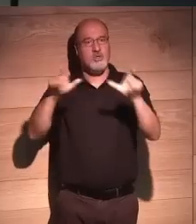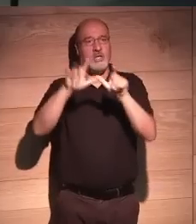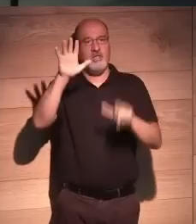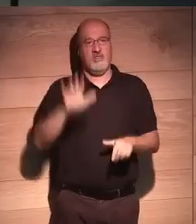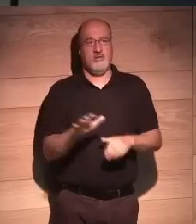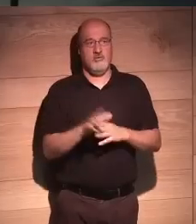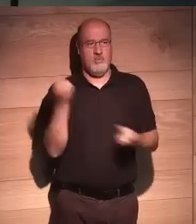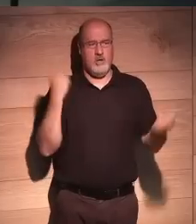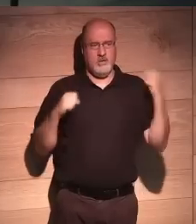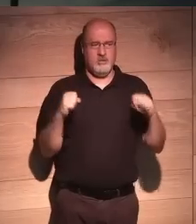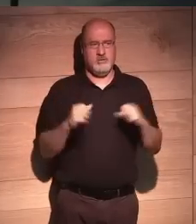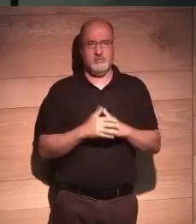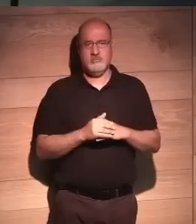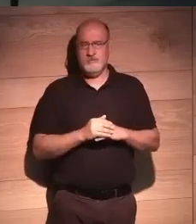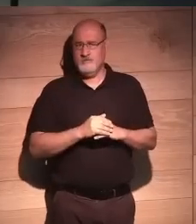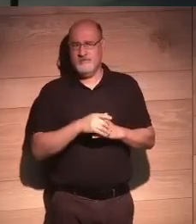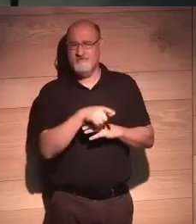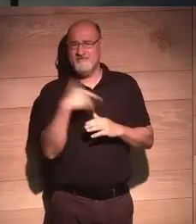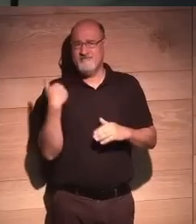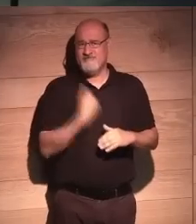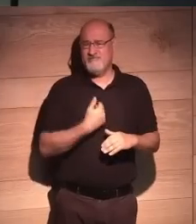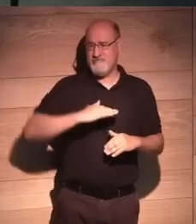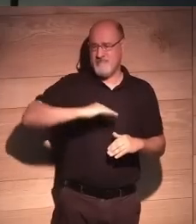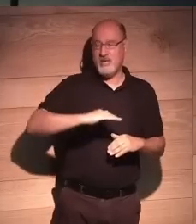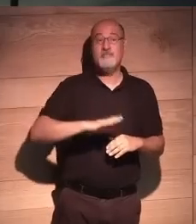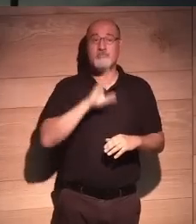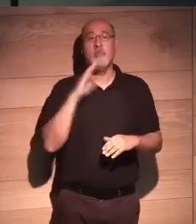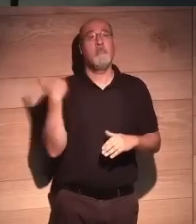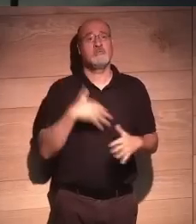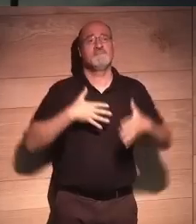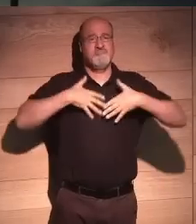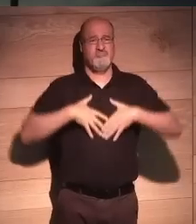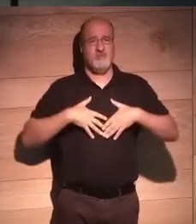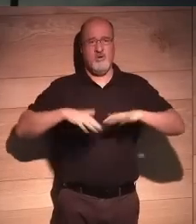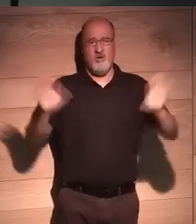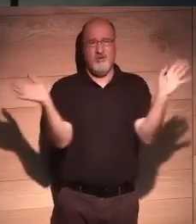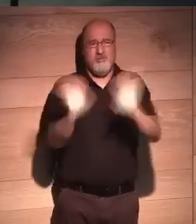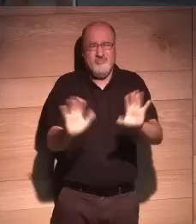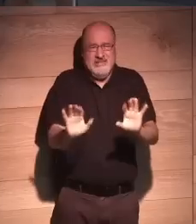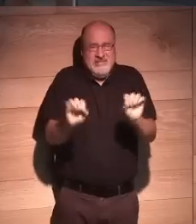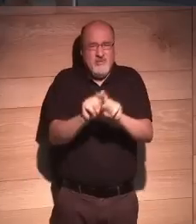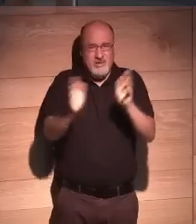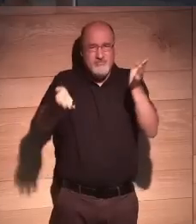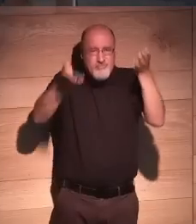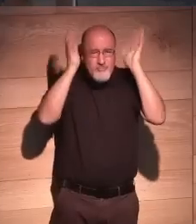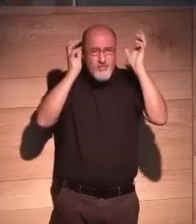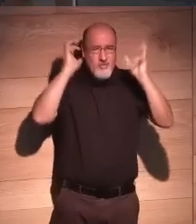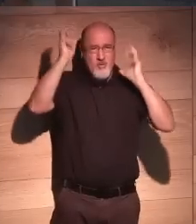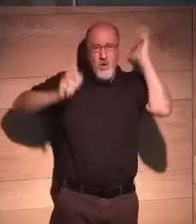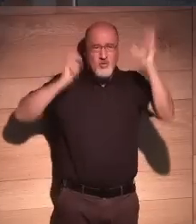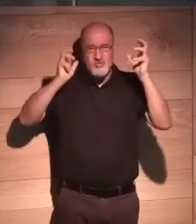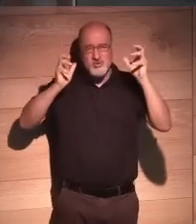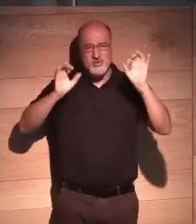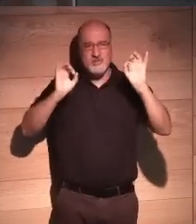del actor que... Gracias, del actor que eres. Porque era un personaje horrible, era un terrible, era un monstruo, pero... Pero ha calado, ha calado